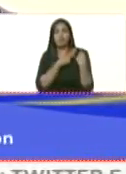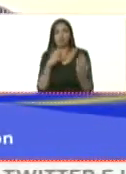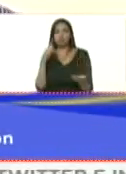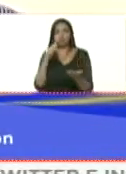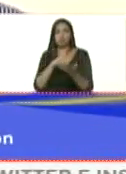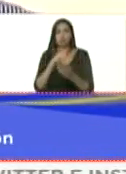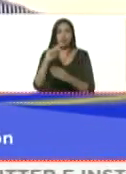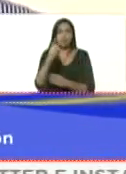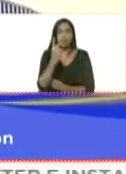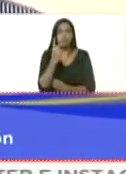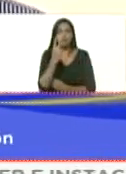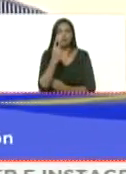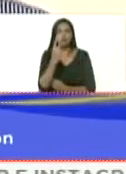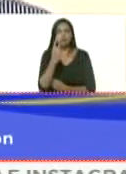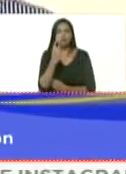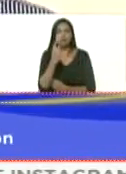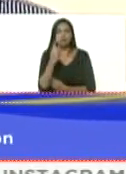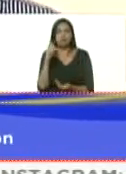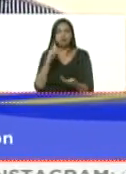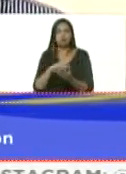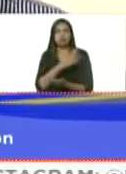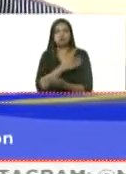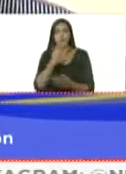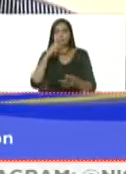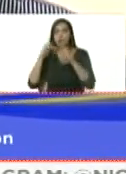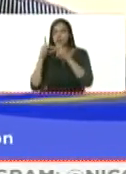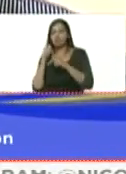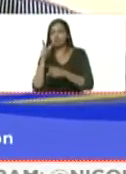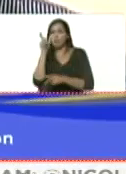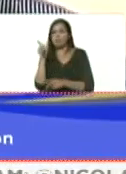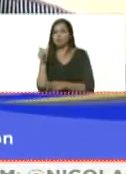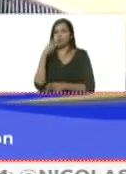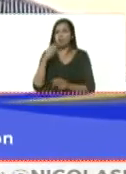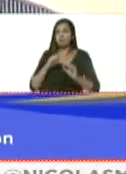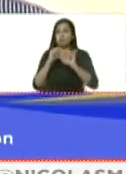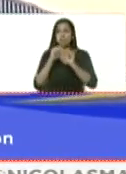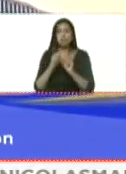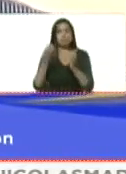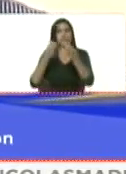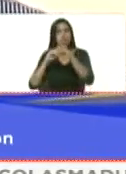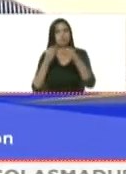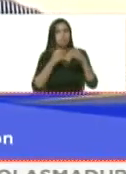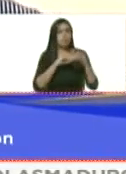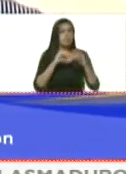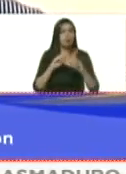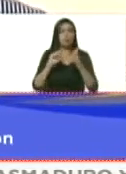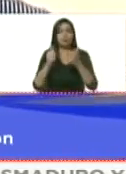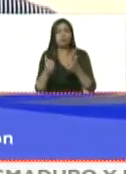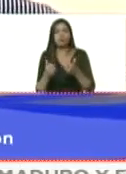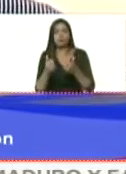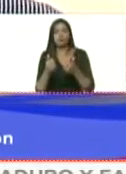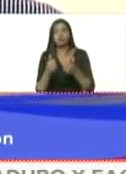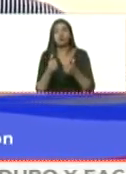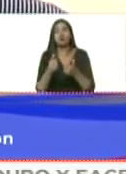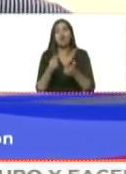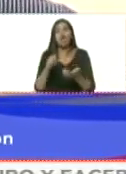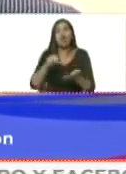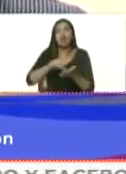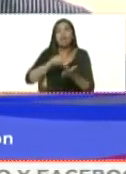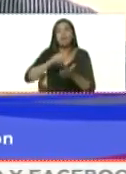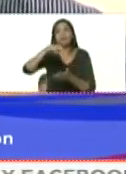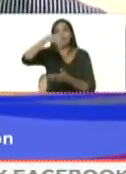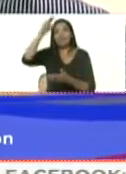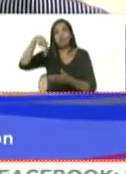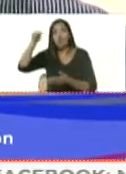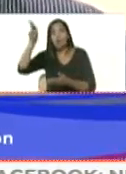de los principales actores políticos de Venezuela continúan las negociaciones iniciadas en Oslo en el marco de una